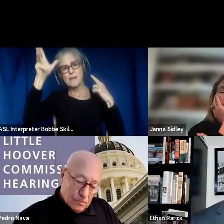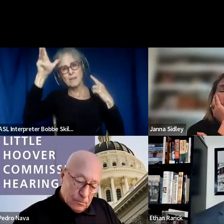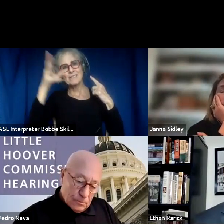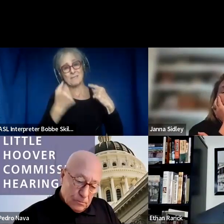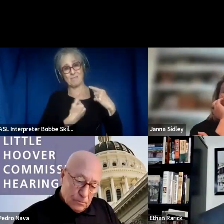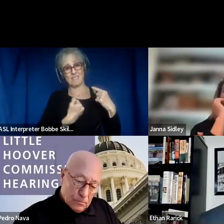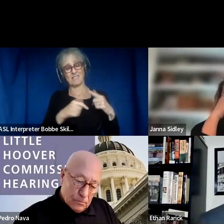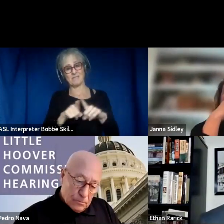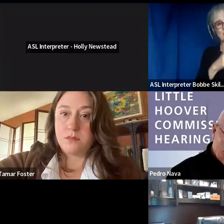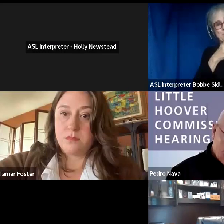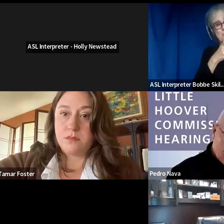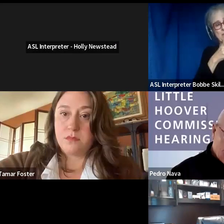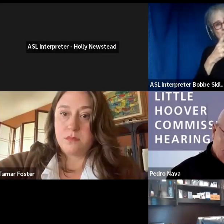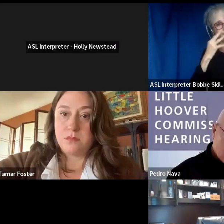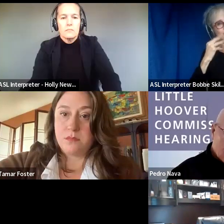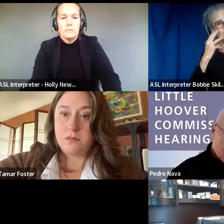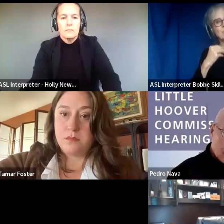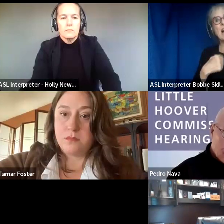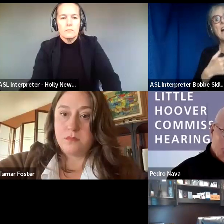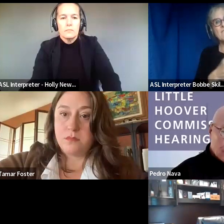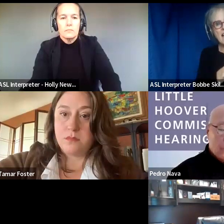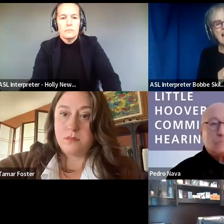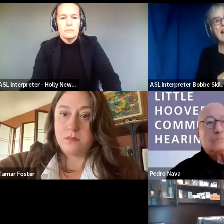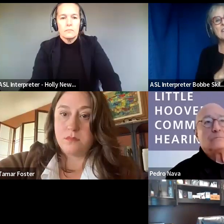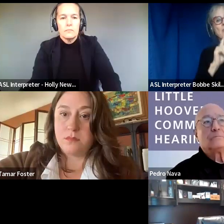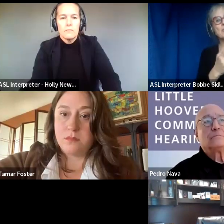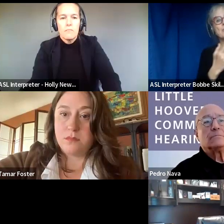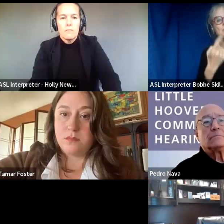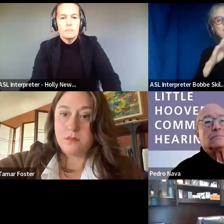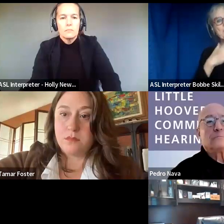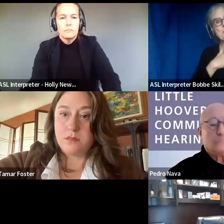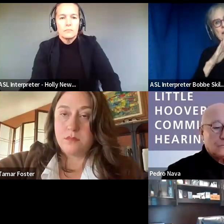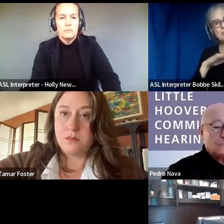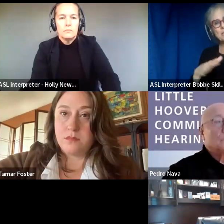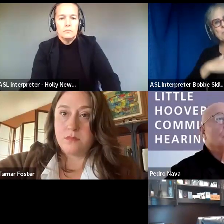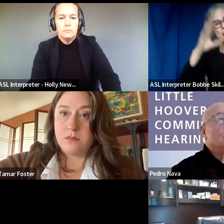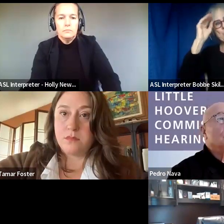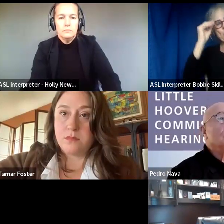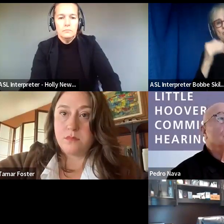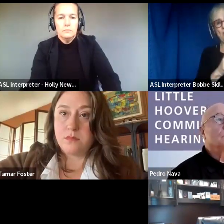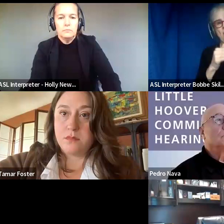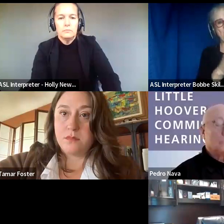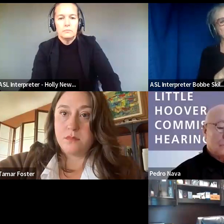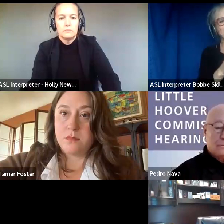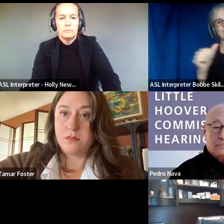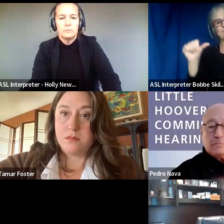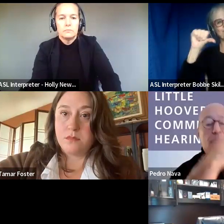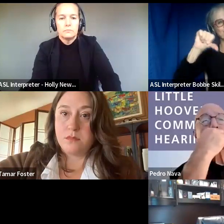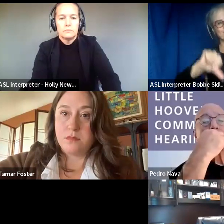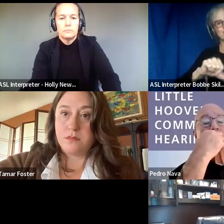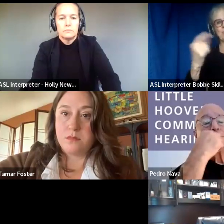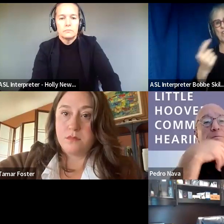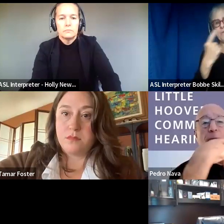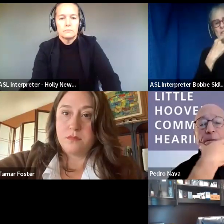pedido los servicios para mis hijos y me los han negado. Siempre dicen que la